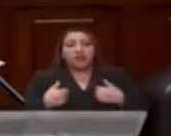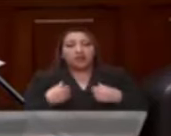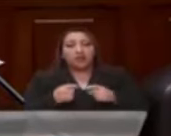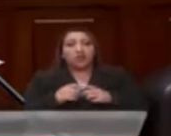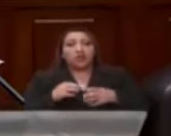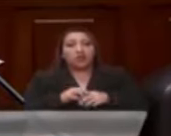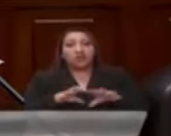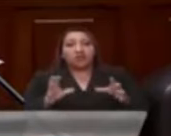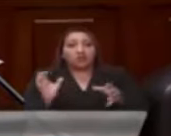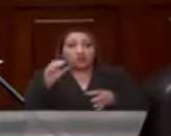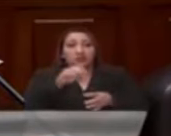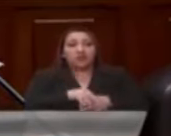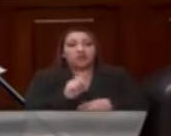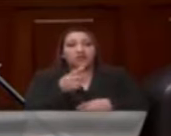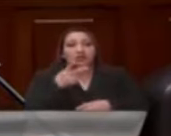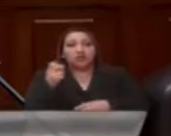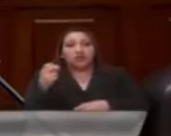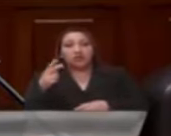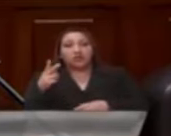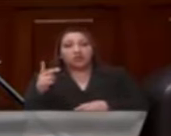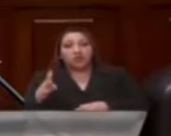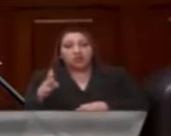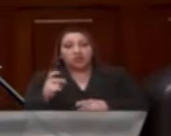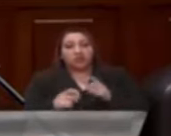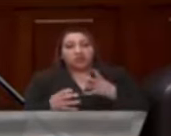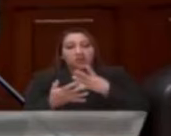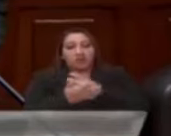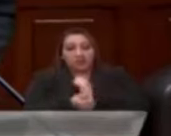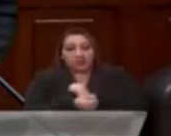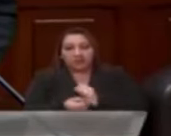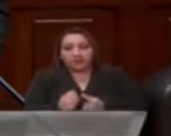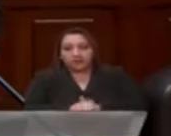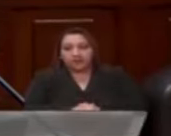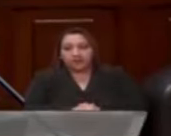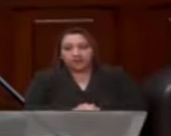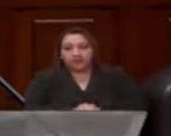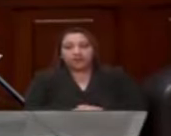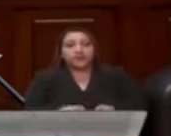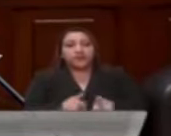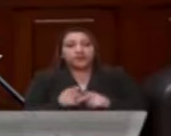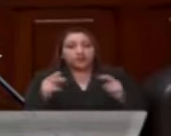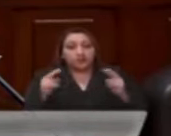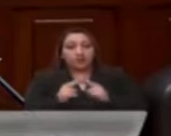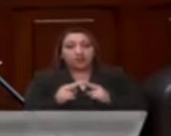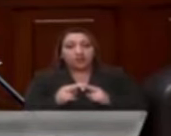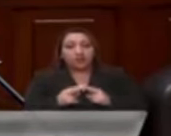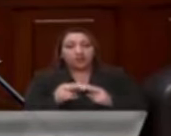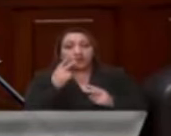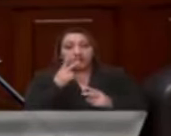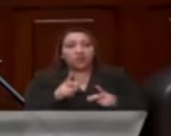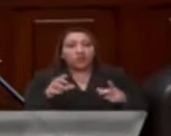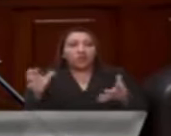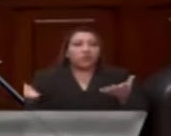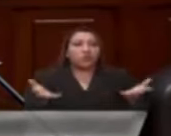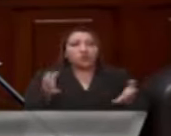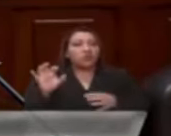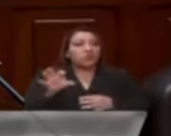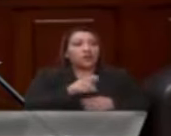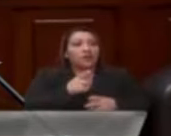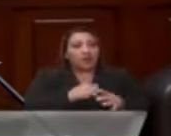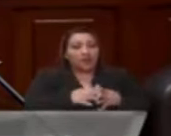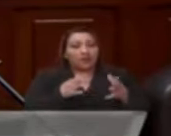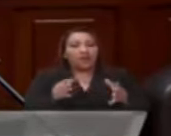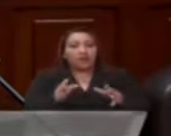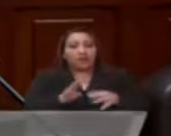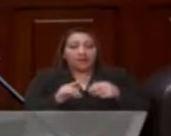con una capacidad de albergue para 1.224 internos. Asimismo, nos encontramos identificando espacios necesarios para